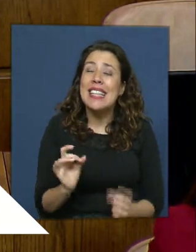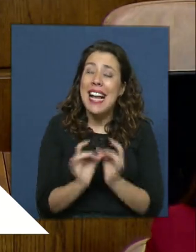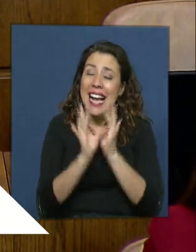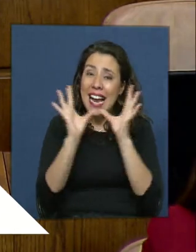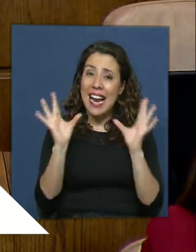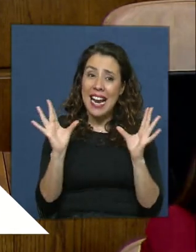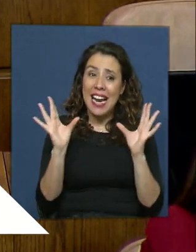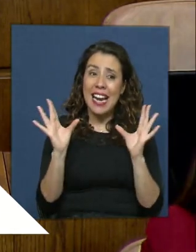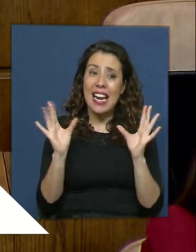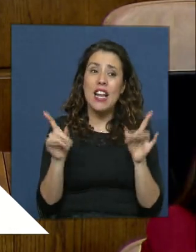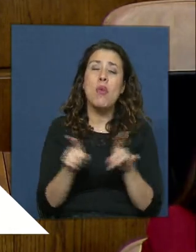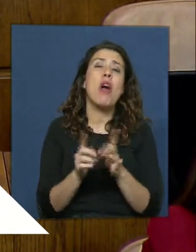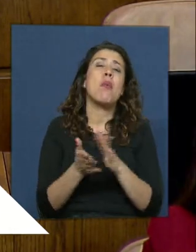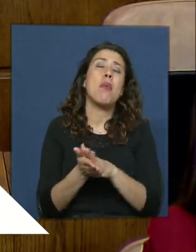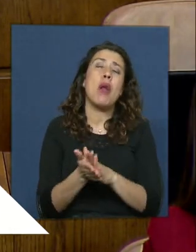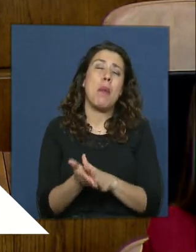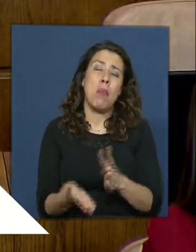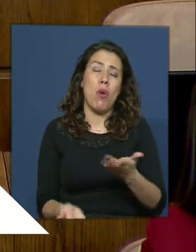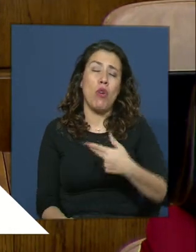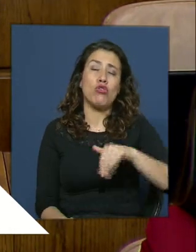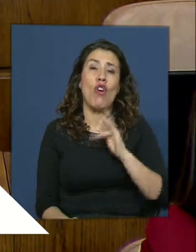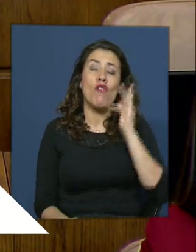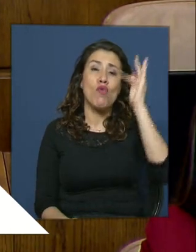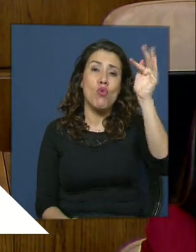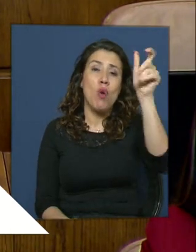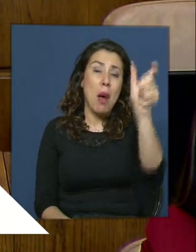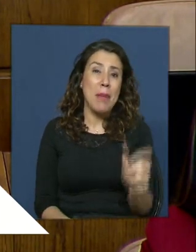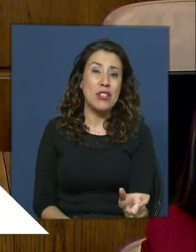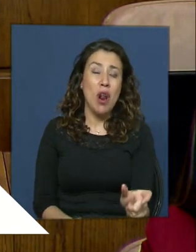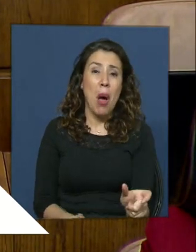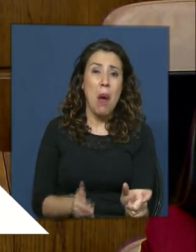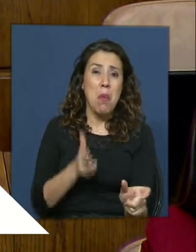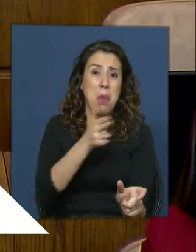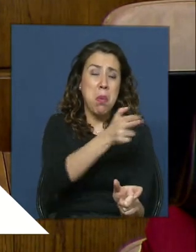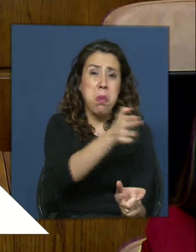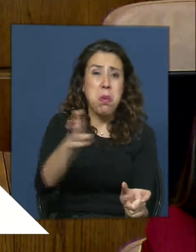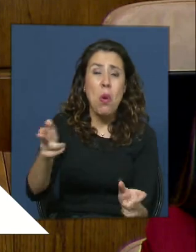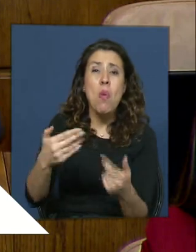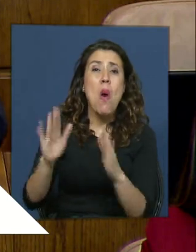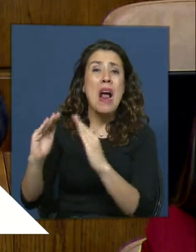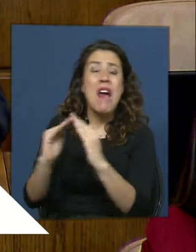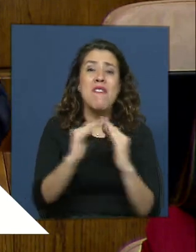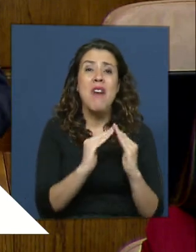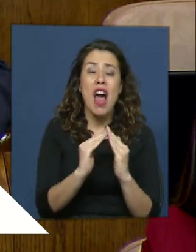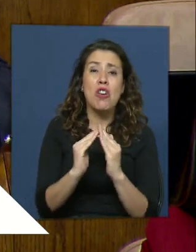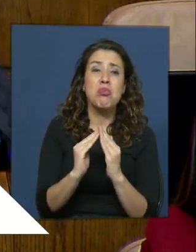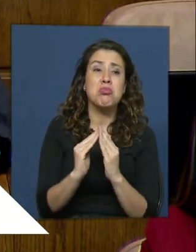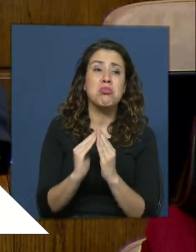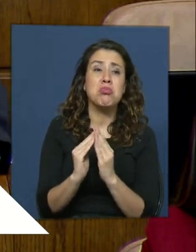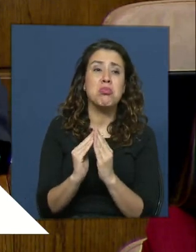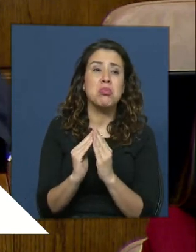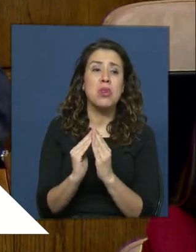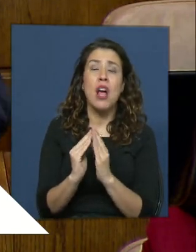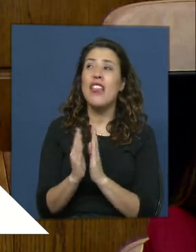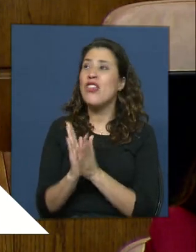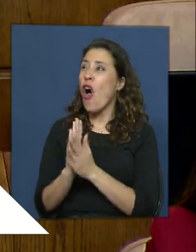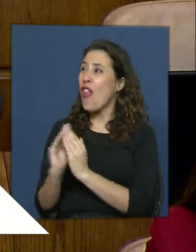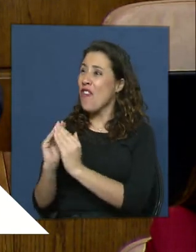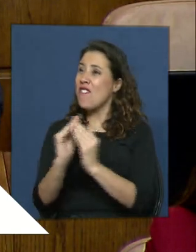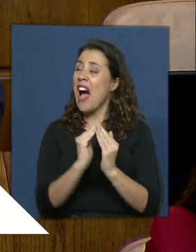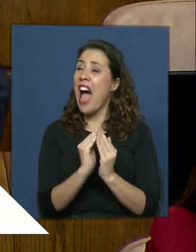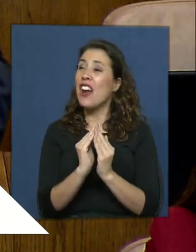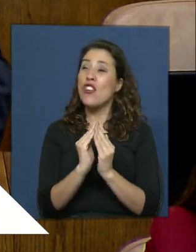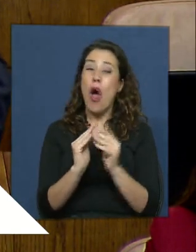claro, es como que el día de mañana, ¿no es cierto?, una persona, un asesino en cualquier población, se junte toda la vecindad